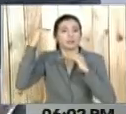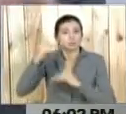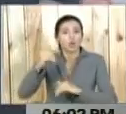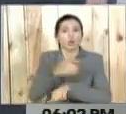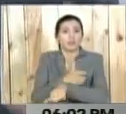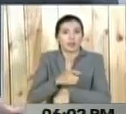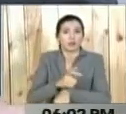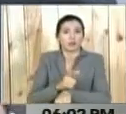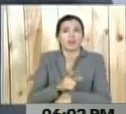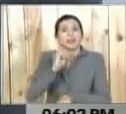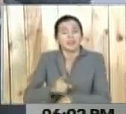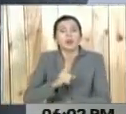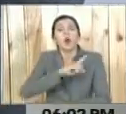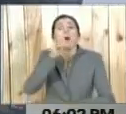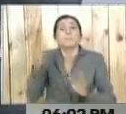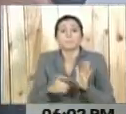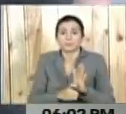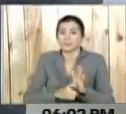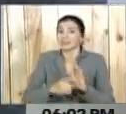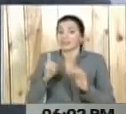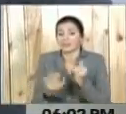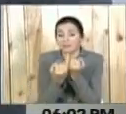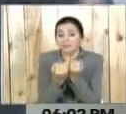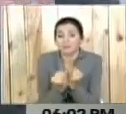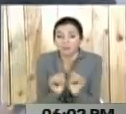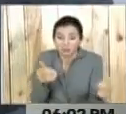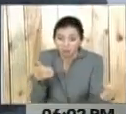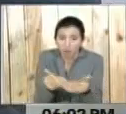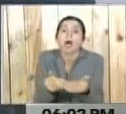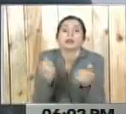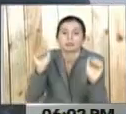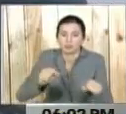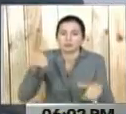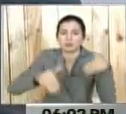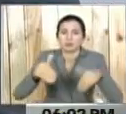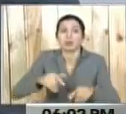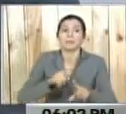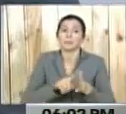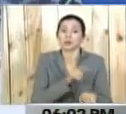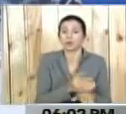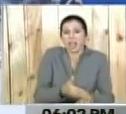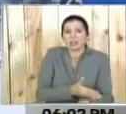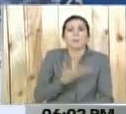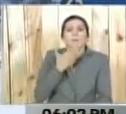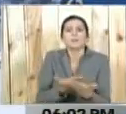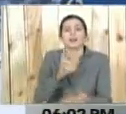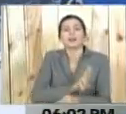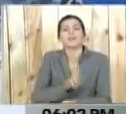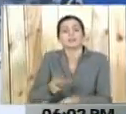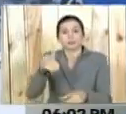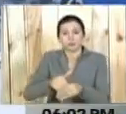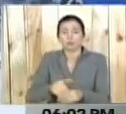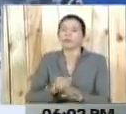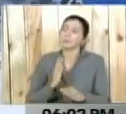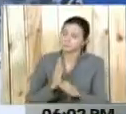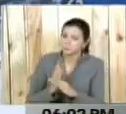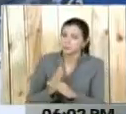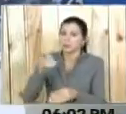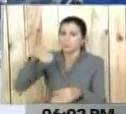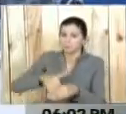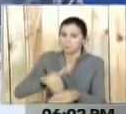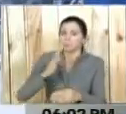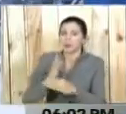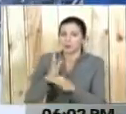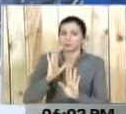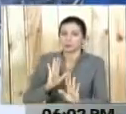que ellos hubiesen hecho lo que no hicieron con el propósito del revocatorio. Voy a dejarlo hasta allí. Hay que hacer una pausa y también tenemos que tocar el tema de la